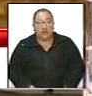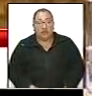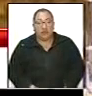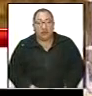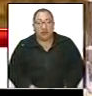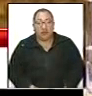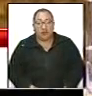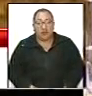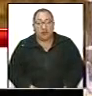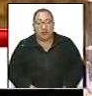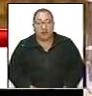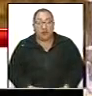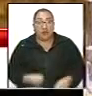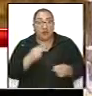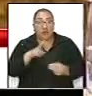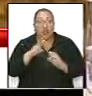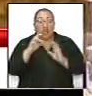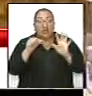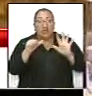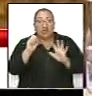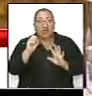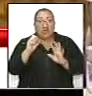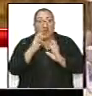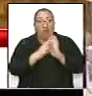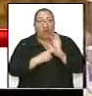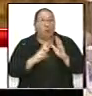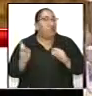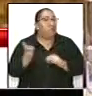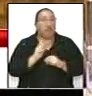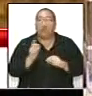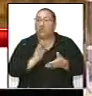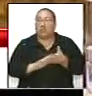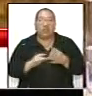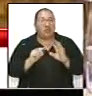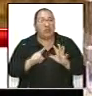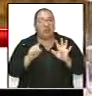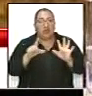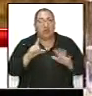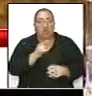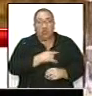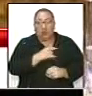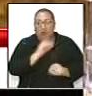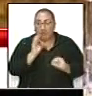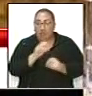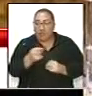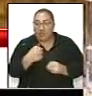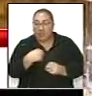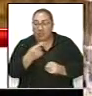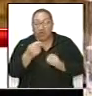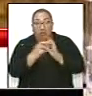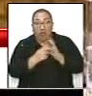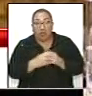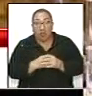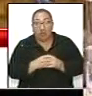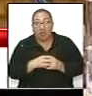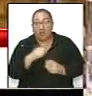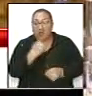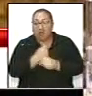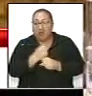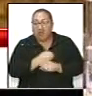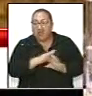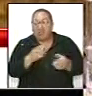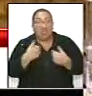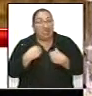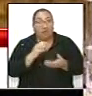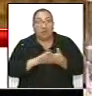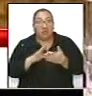identificado 60 programas no autorizados en 17 universidades. Esto quiere decir que estos programas funcionaban sin tener